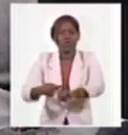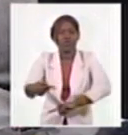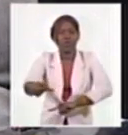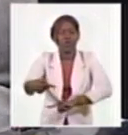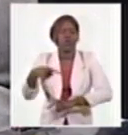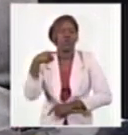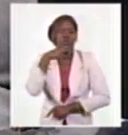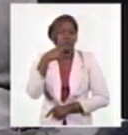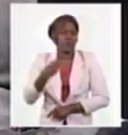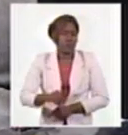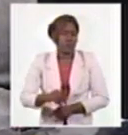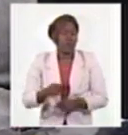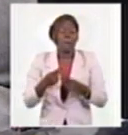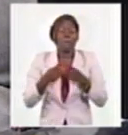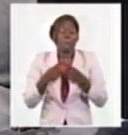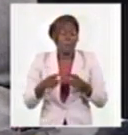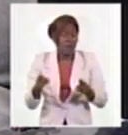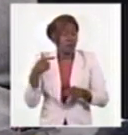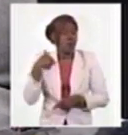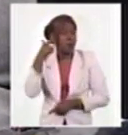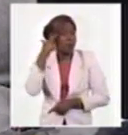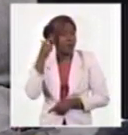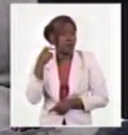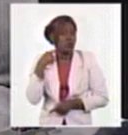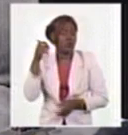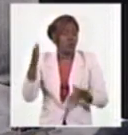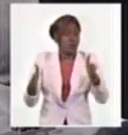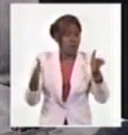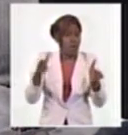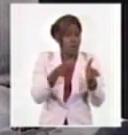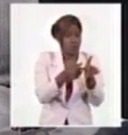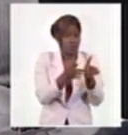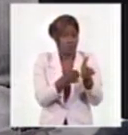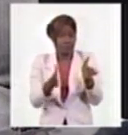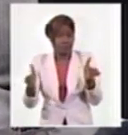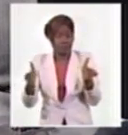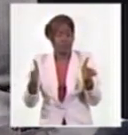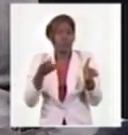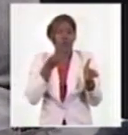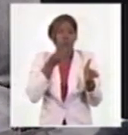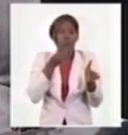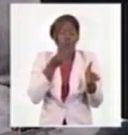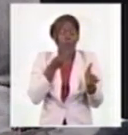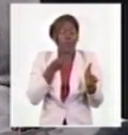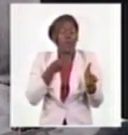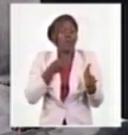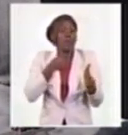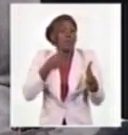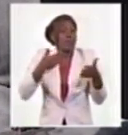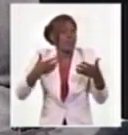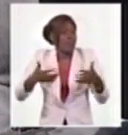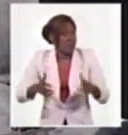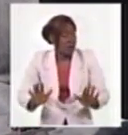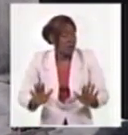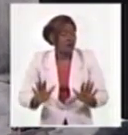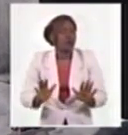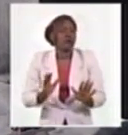Lo que va a pasar en el 23, en el 23 va a depender en mucho de hasta qué